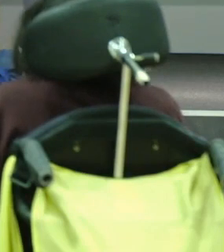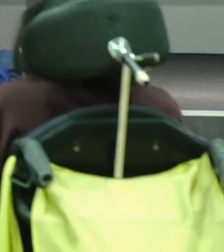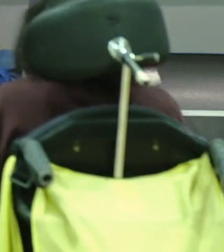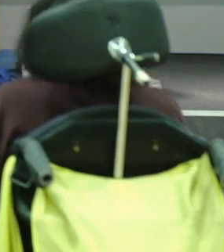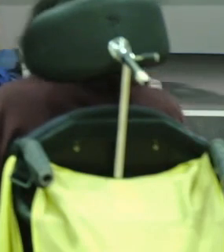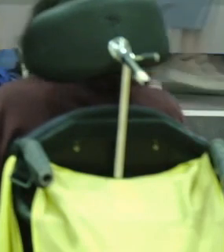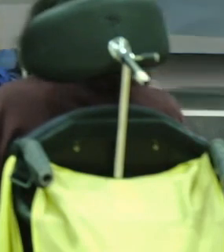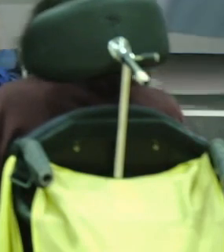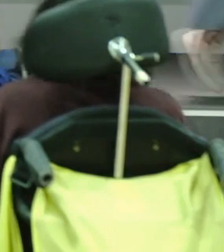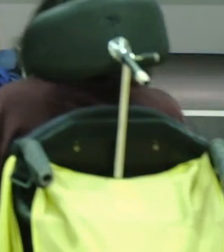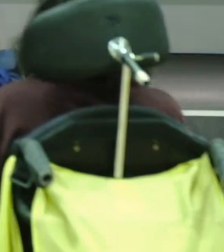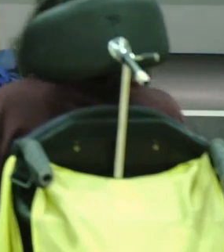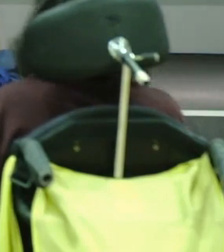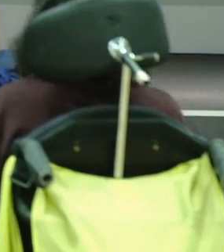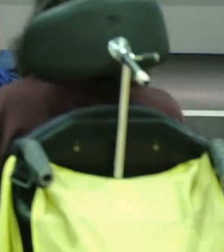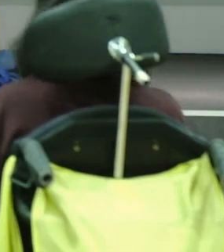Bien,